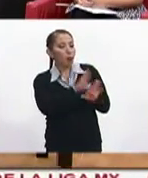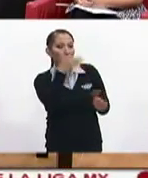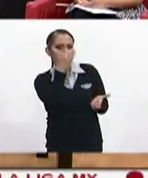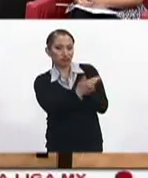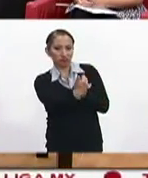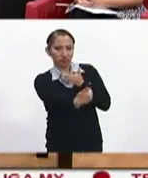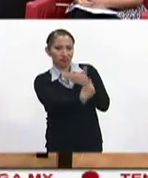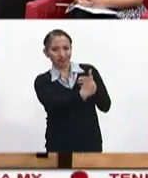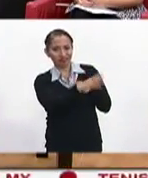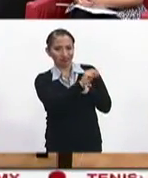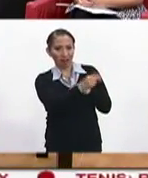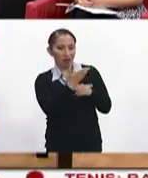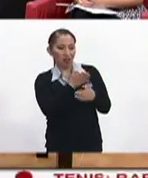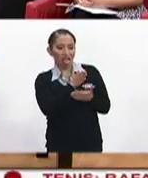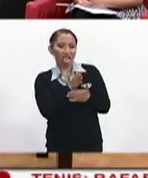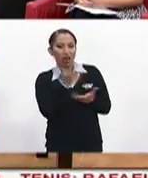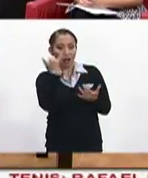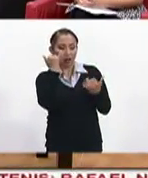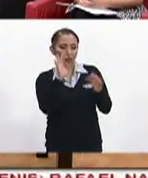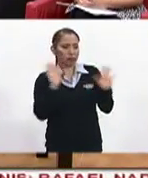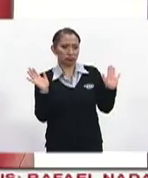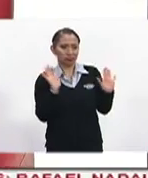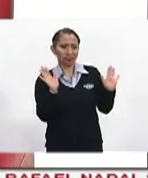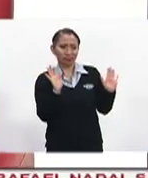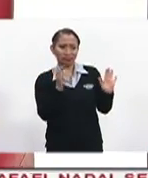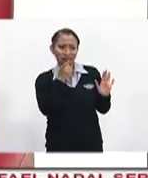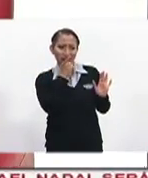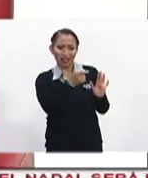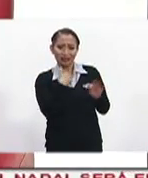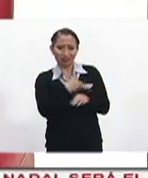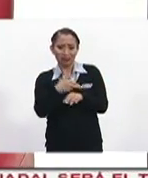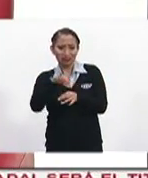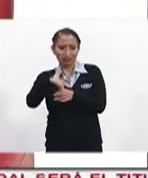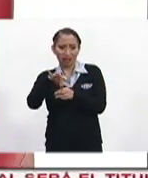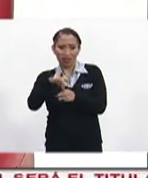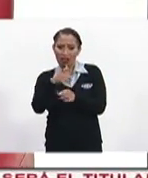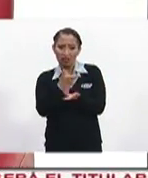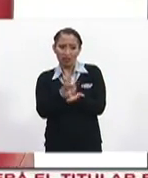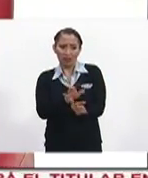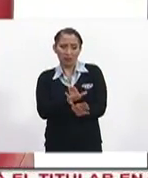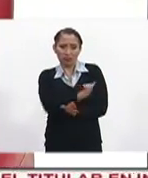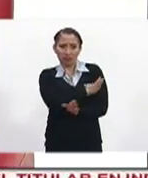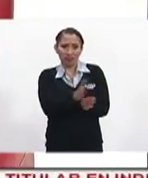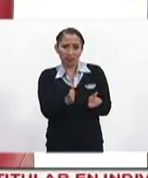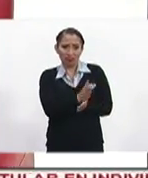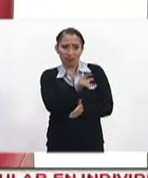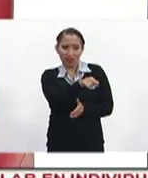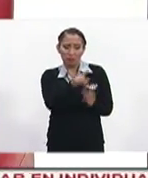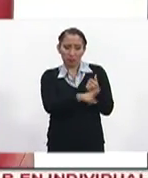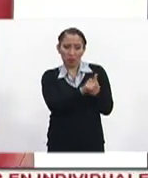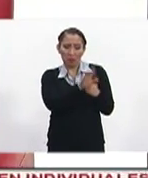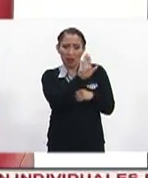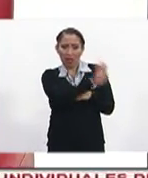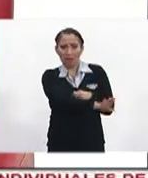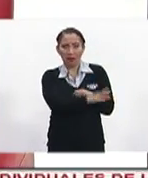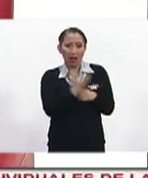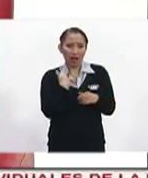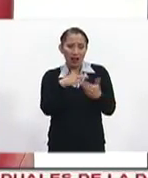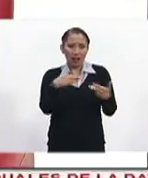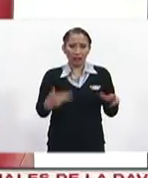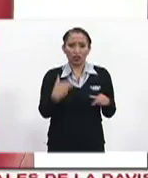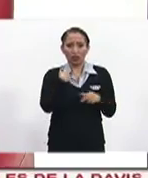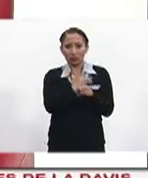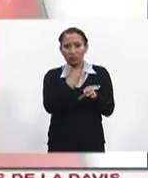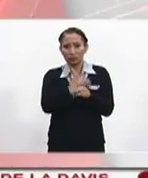como detener en seco este intento y decir el proceso electoral es completamente ajeno a los vaivenes de la